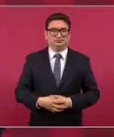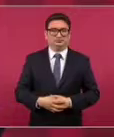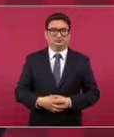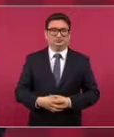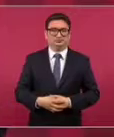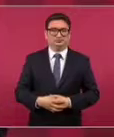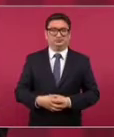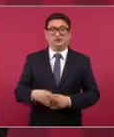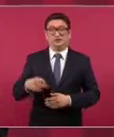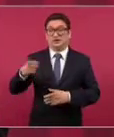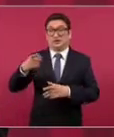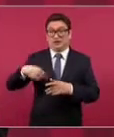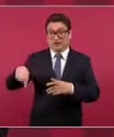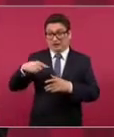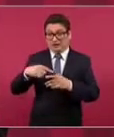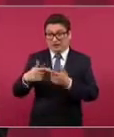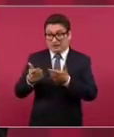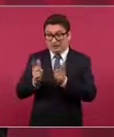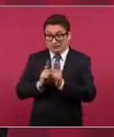poco desarrollo